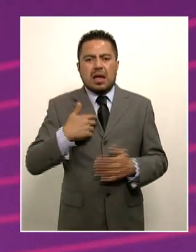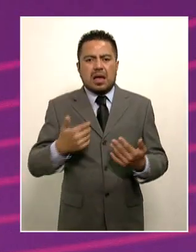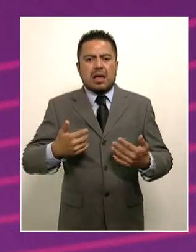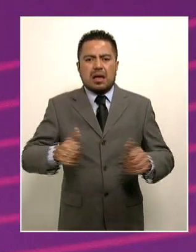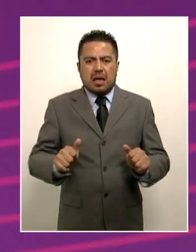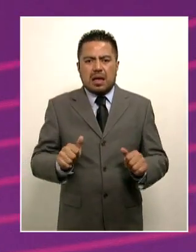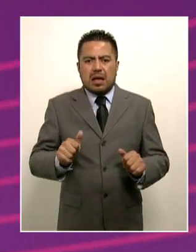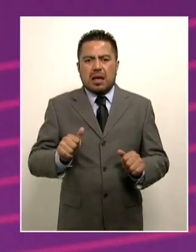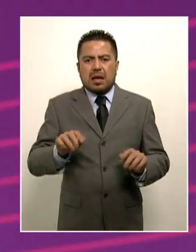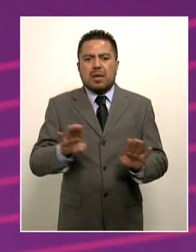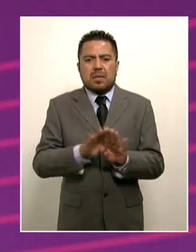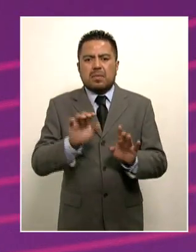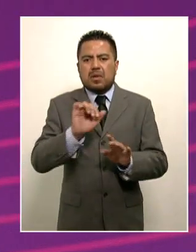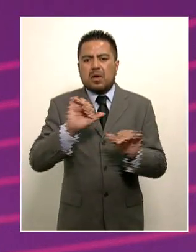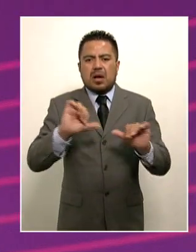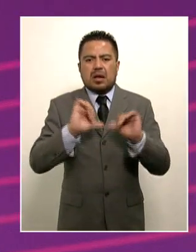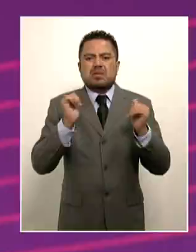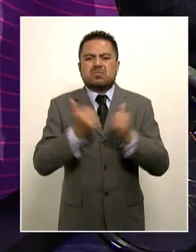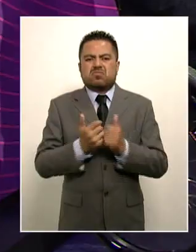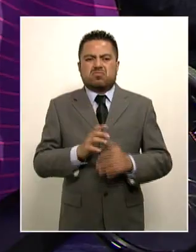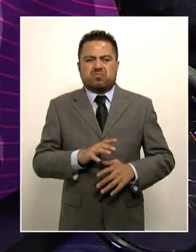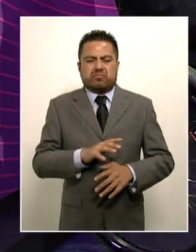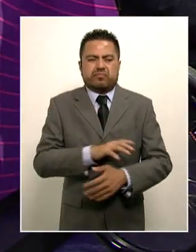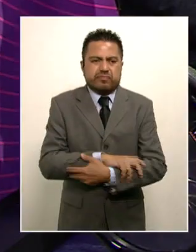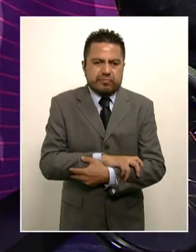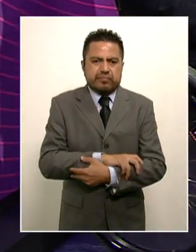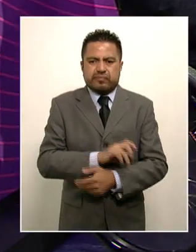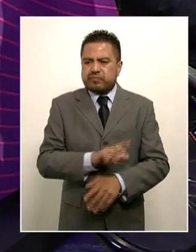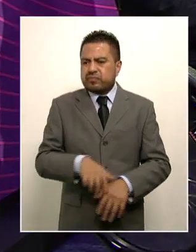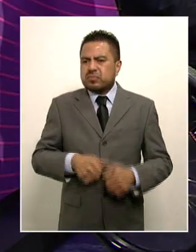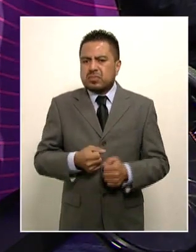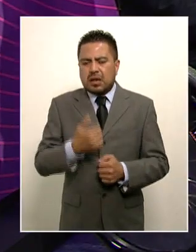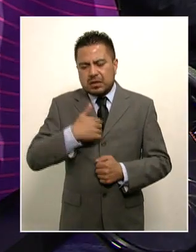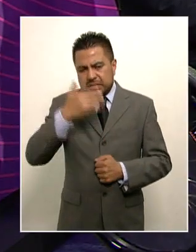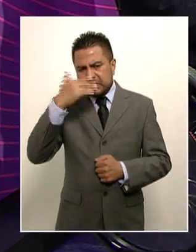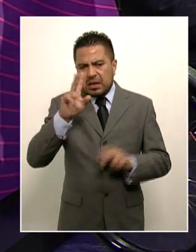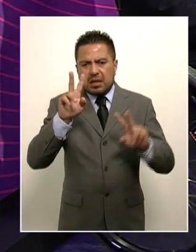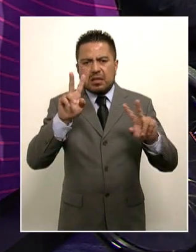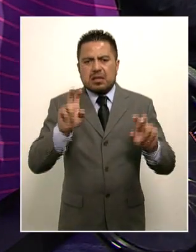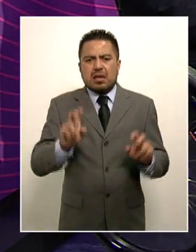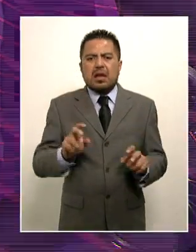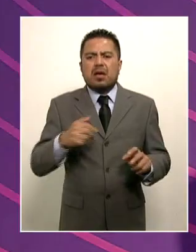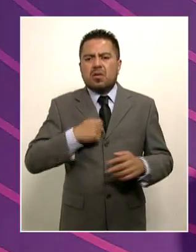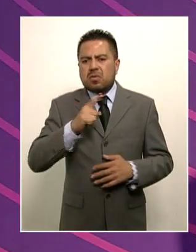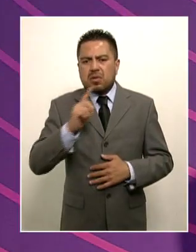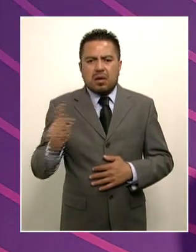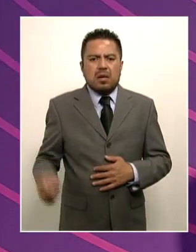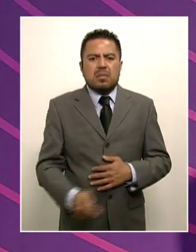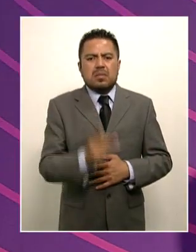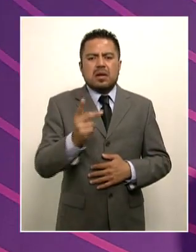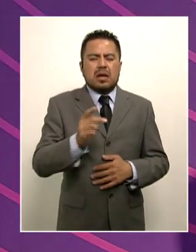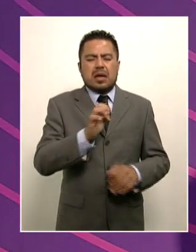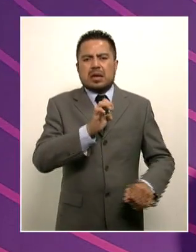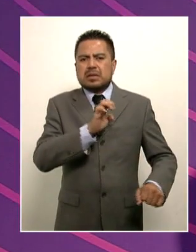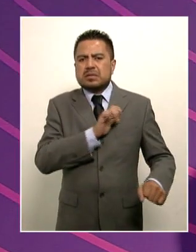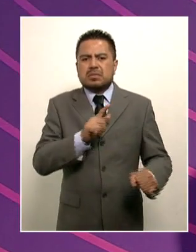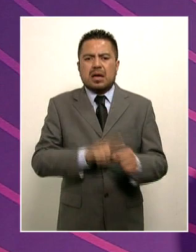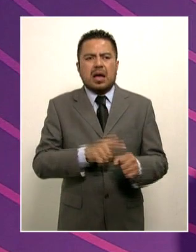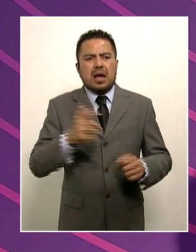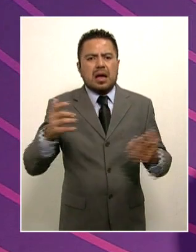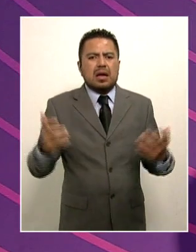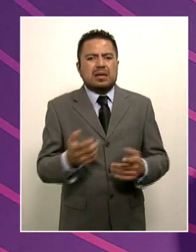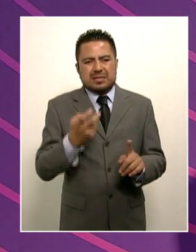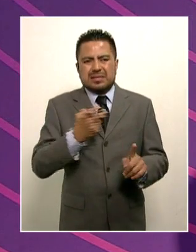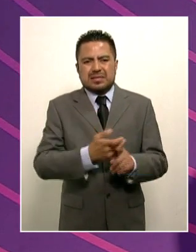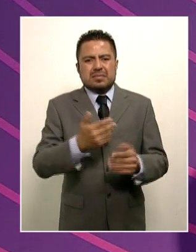un activista empoderado y sabía ya del tema, y yo le hice una pregunta muy, muy especial en